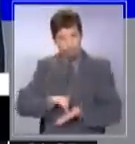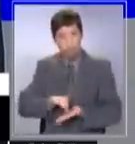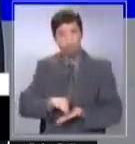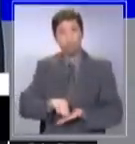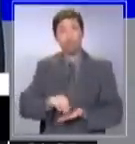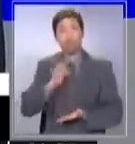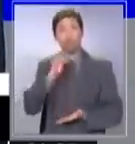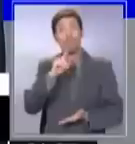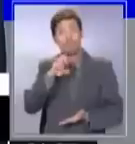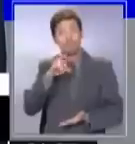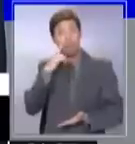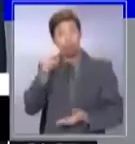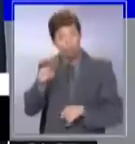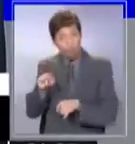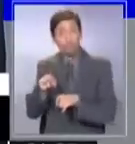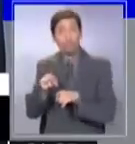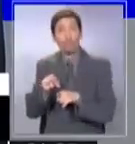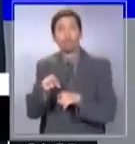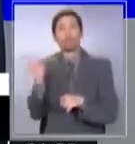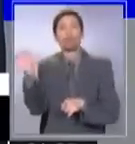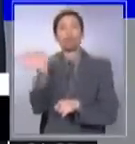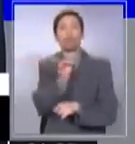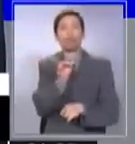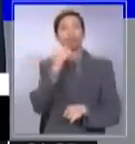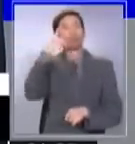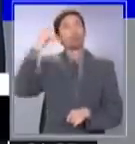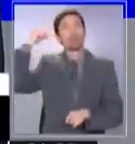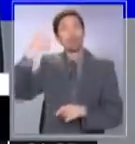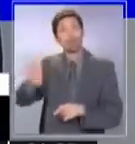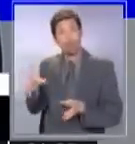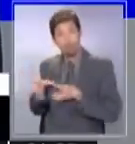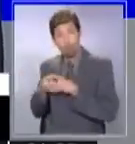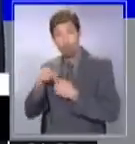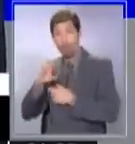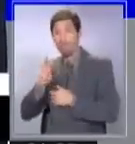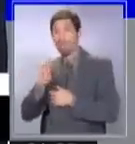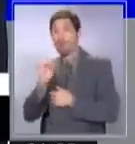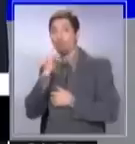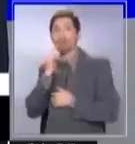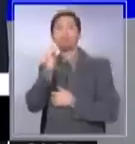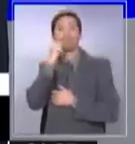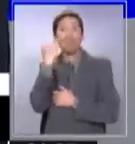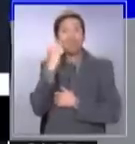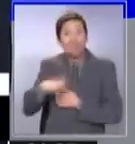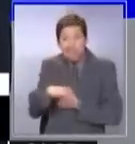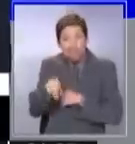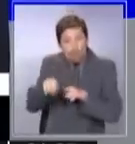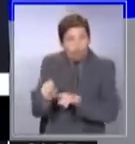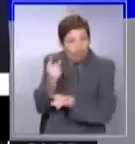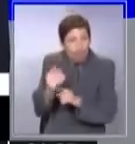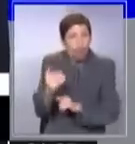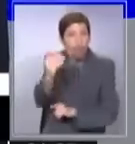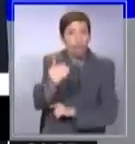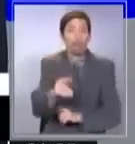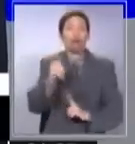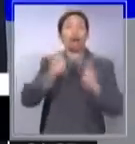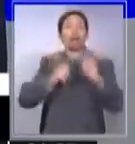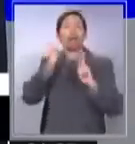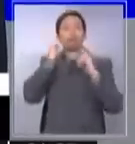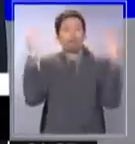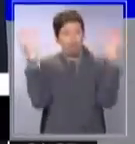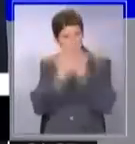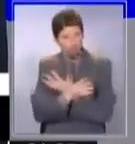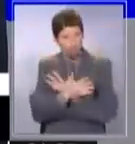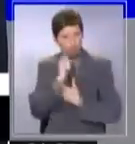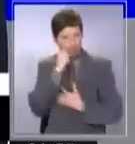cansancio y es el sueño de evópoli El colocar a los niños por delante muchas veces la gente se confunde y el colocar los niños por